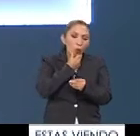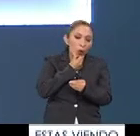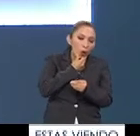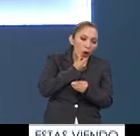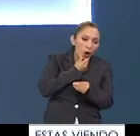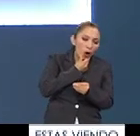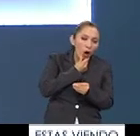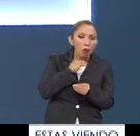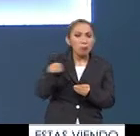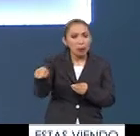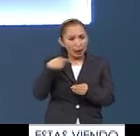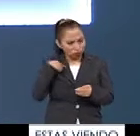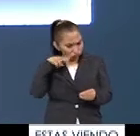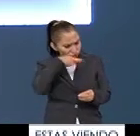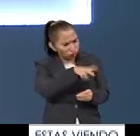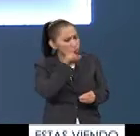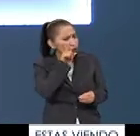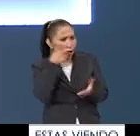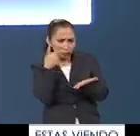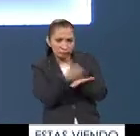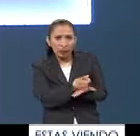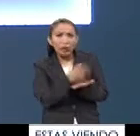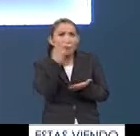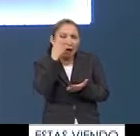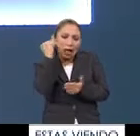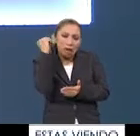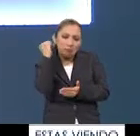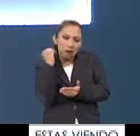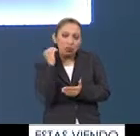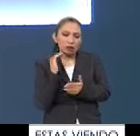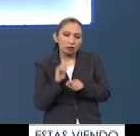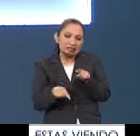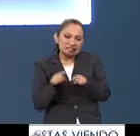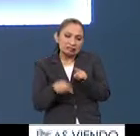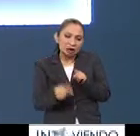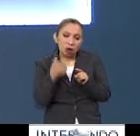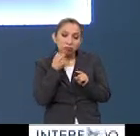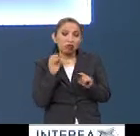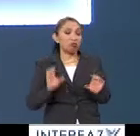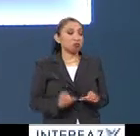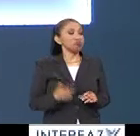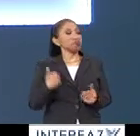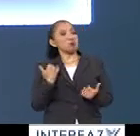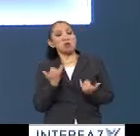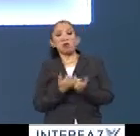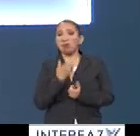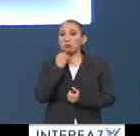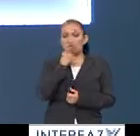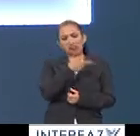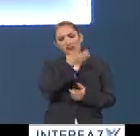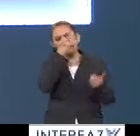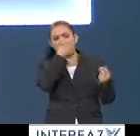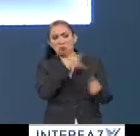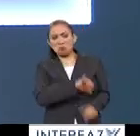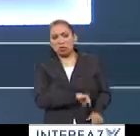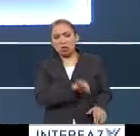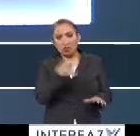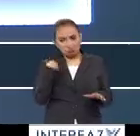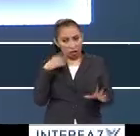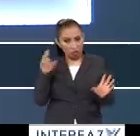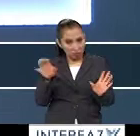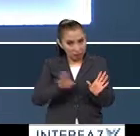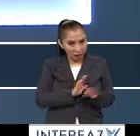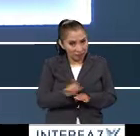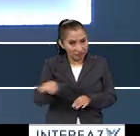con perspectiva de género, ¿no? Para un poco ir deconstruyendo esa masculinidad hegemónica que tampoco es benéfica para